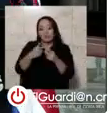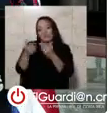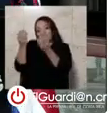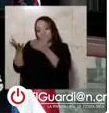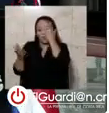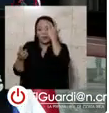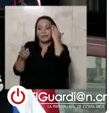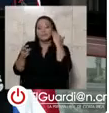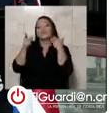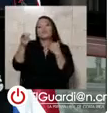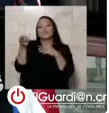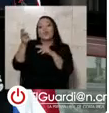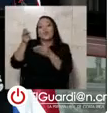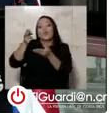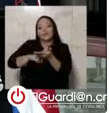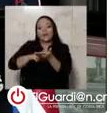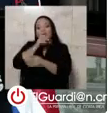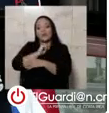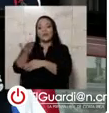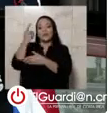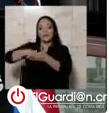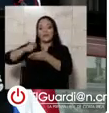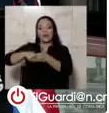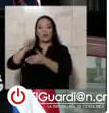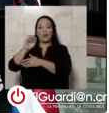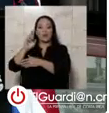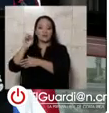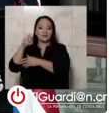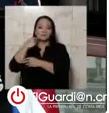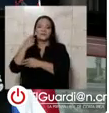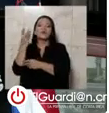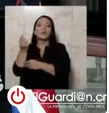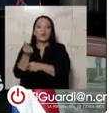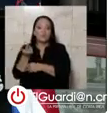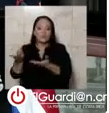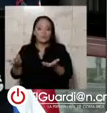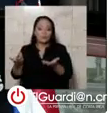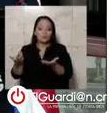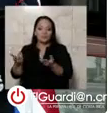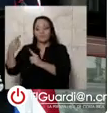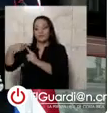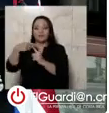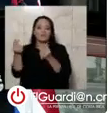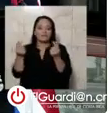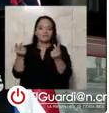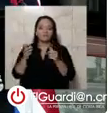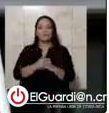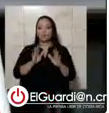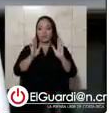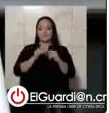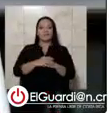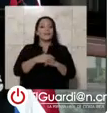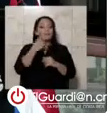señor, esto es un contrato viejo firmado. Y ARECEP es la que dice cuánto vale cada tipo de carro. Y dato puntual, para terminar de hacerlo peor, la